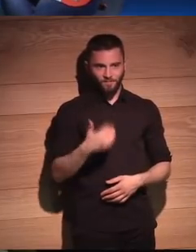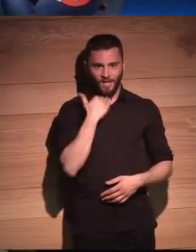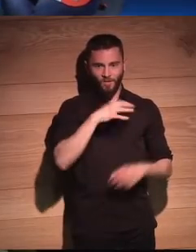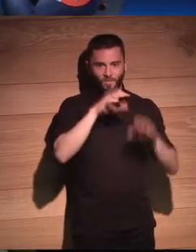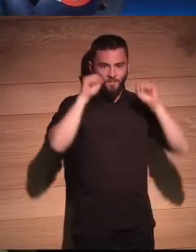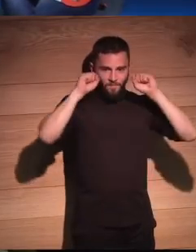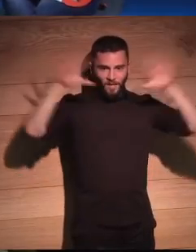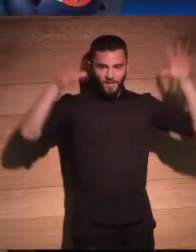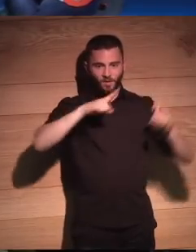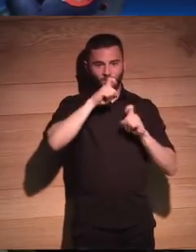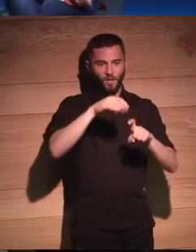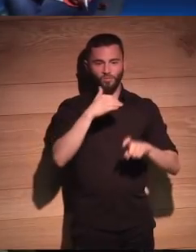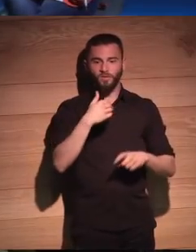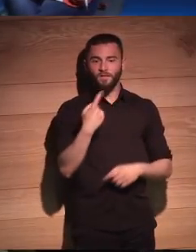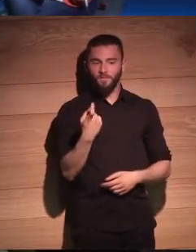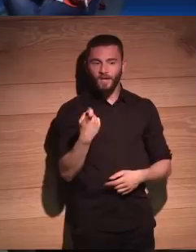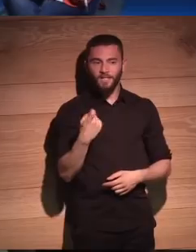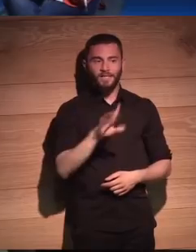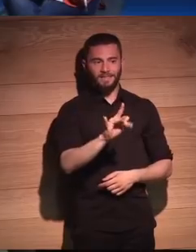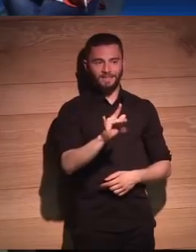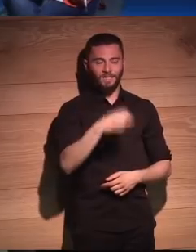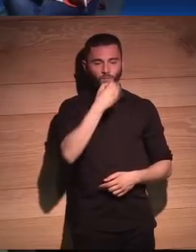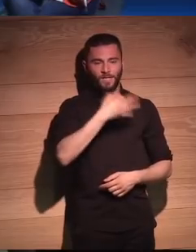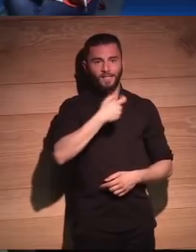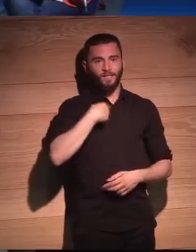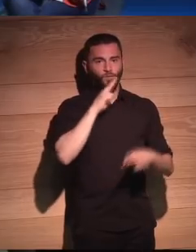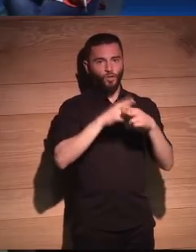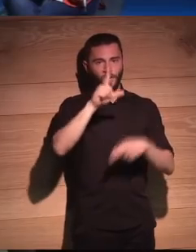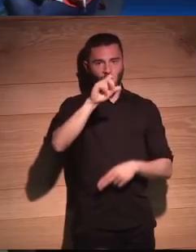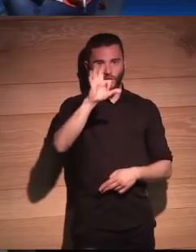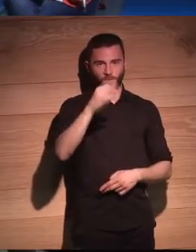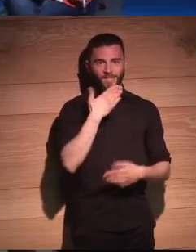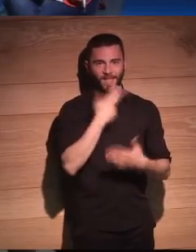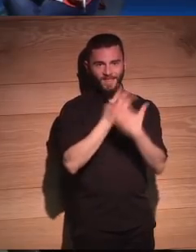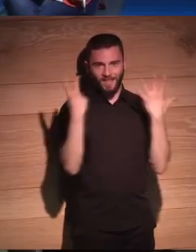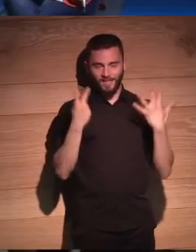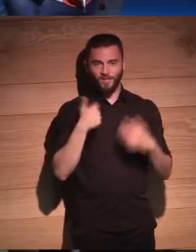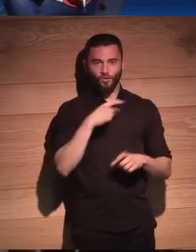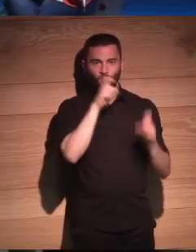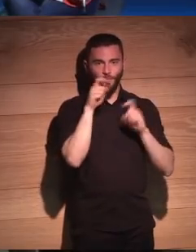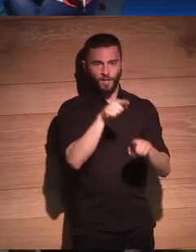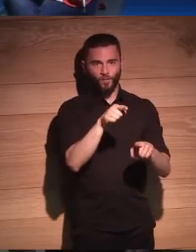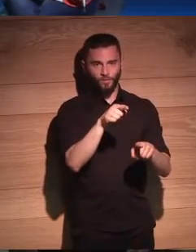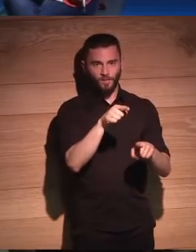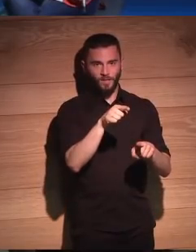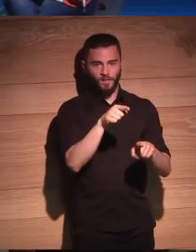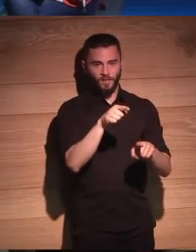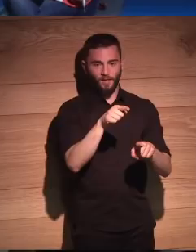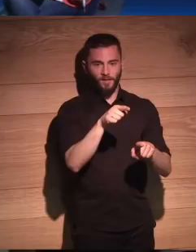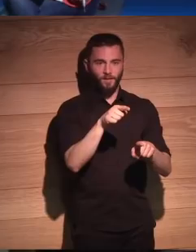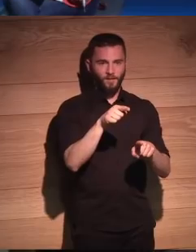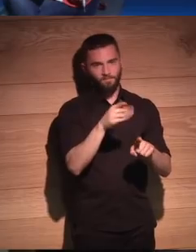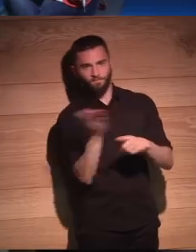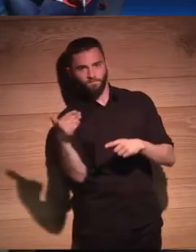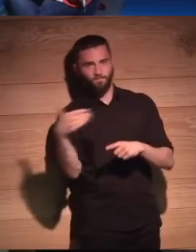por preguntar? Ok, adelante. Buenas tardes, soy Luis, tengo 17 años y mi pregunta va enfocada en doble